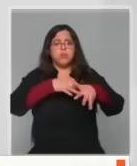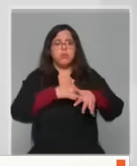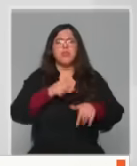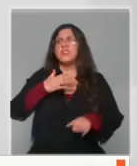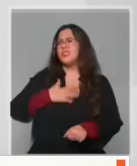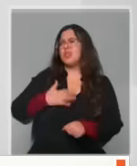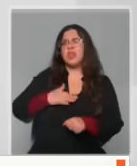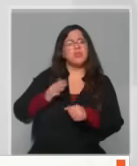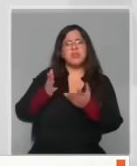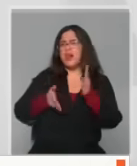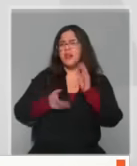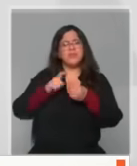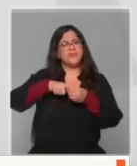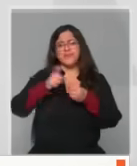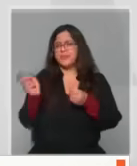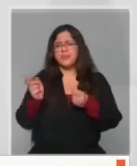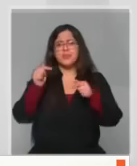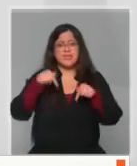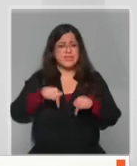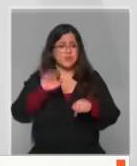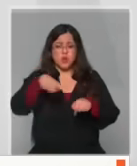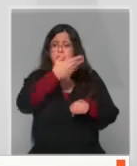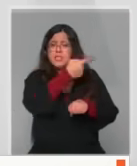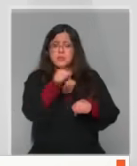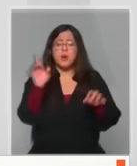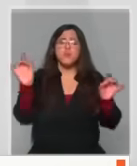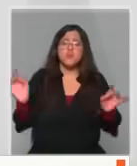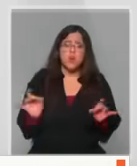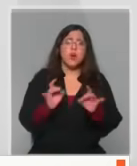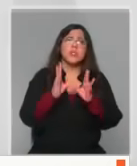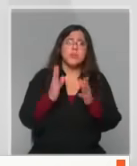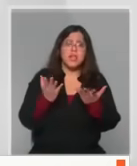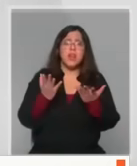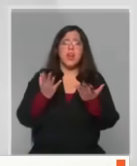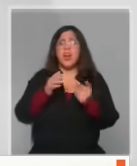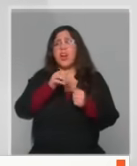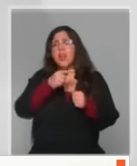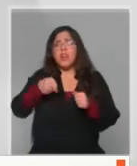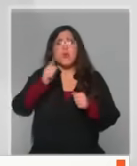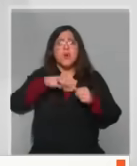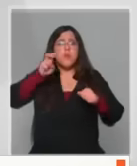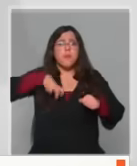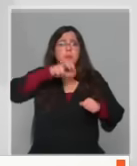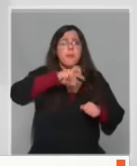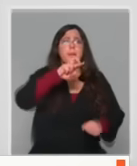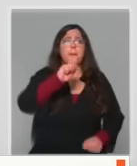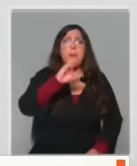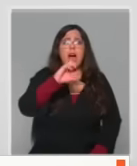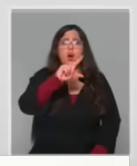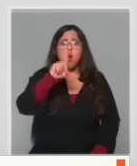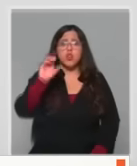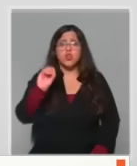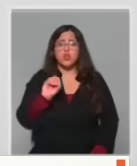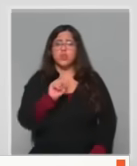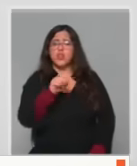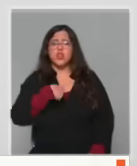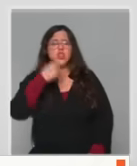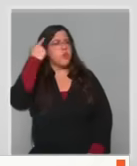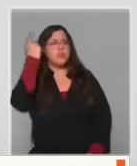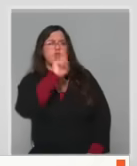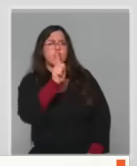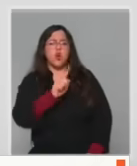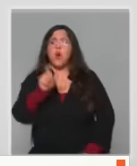irme de esto porque Temo que esta semana que viene capaz subamos otra vez a Paco así como están No creo el comandante dijo que